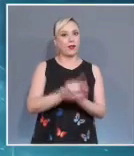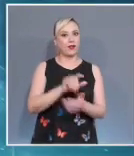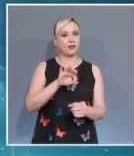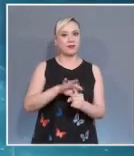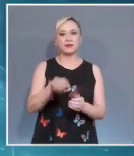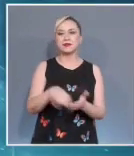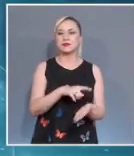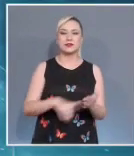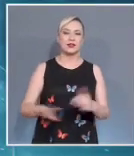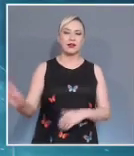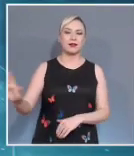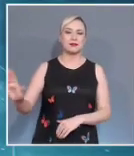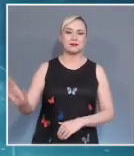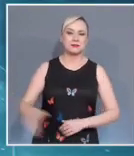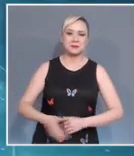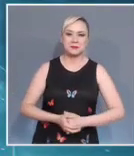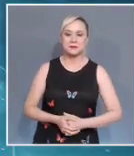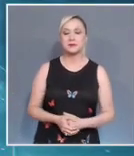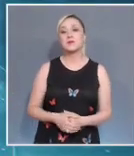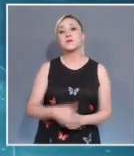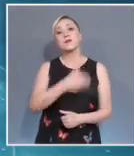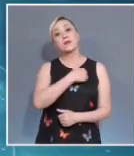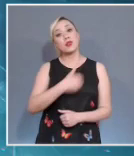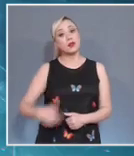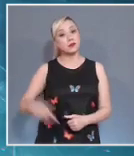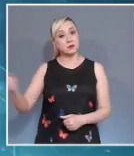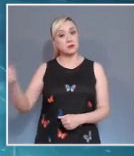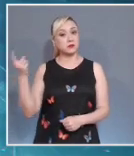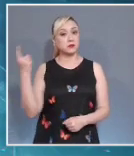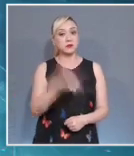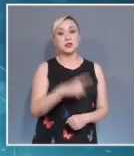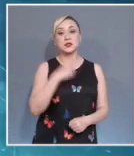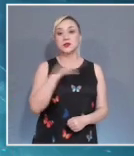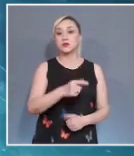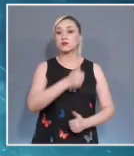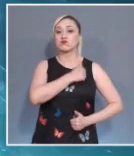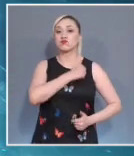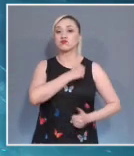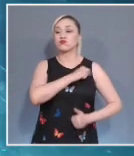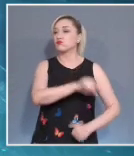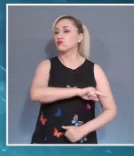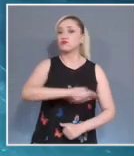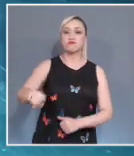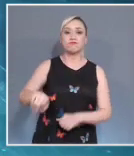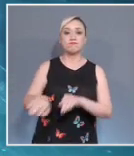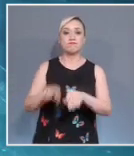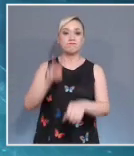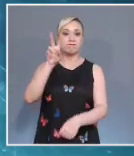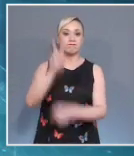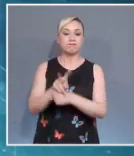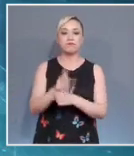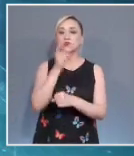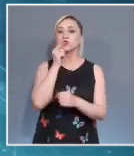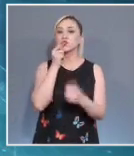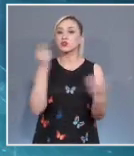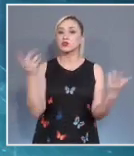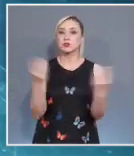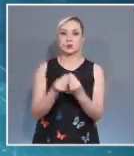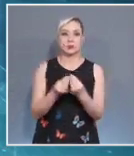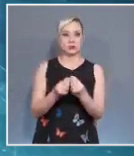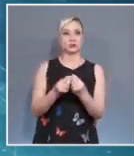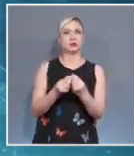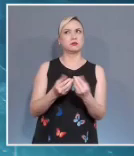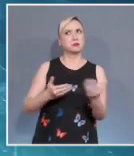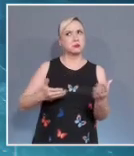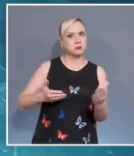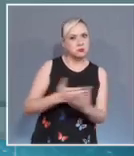El acuerdo presidencial que dispone de las Fuerzas Armadas para tareas de seguridad no invade atribuciones de estados y municipios, determinó